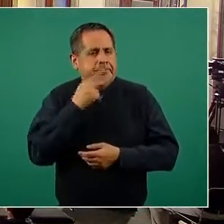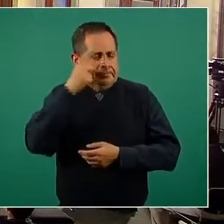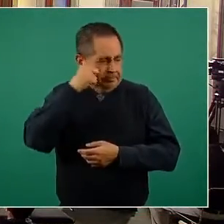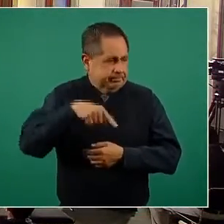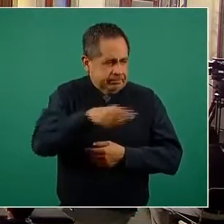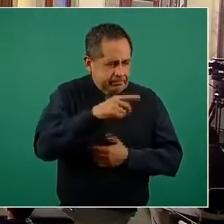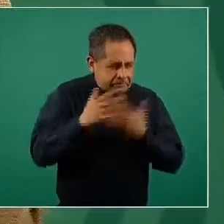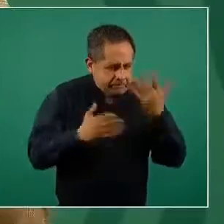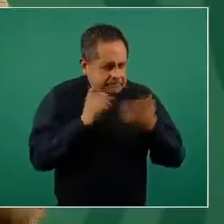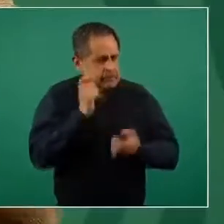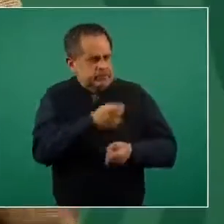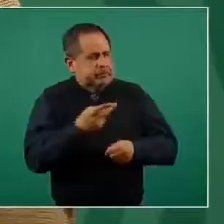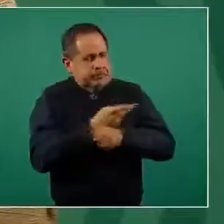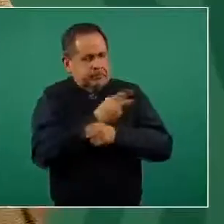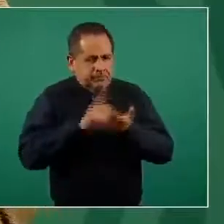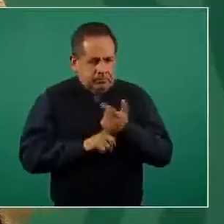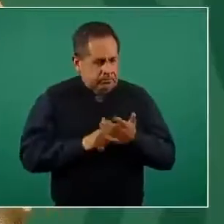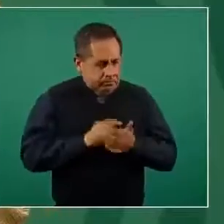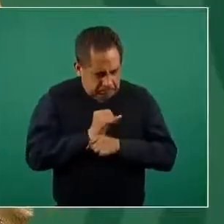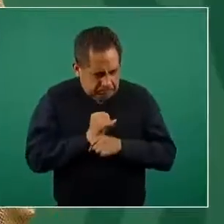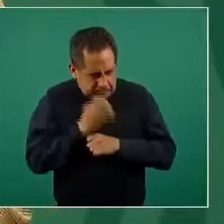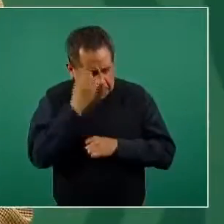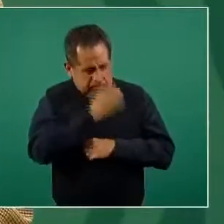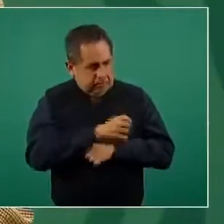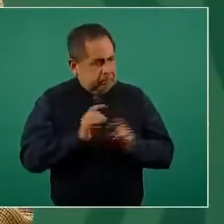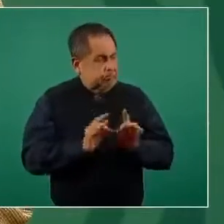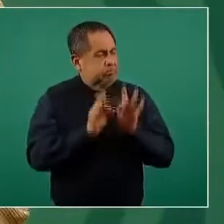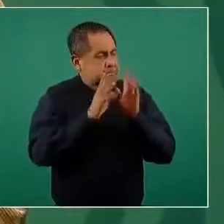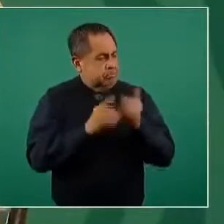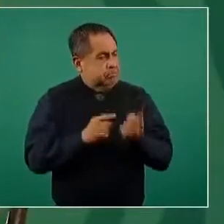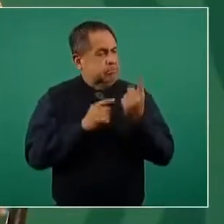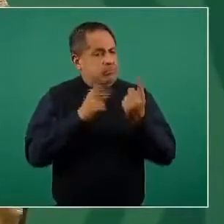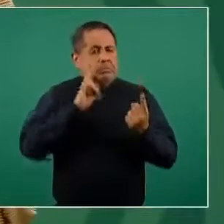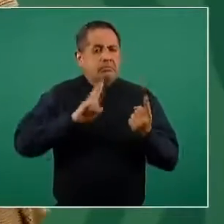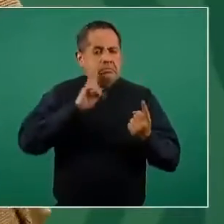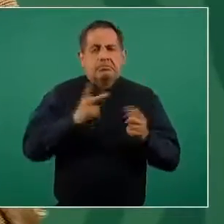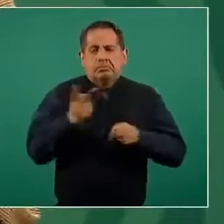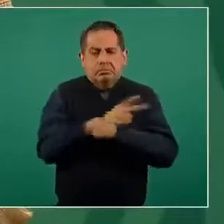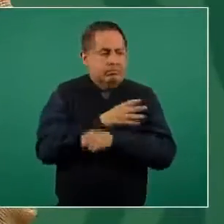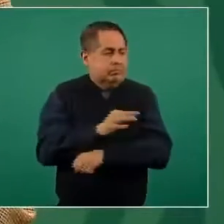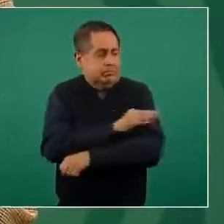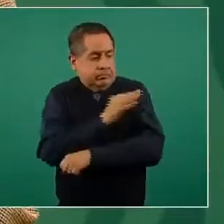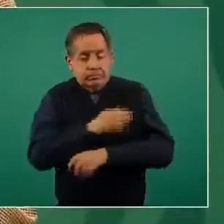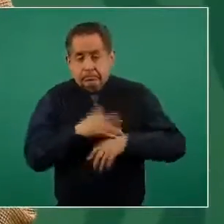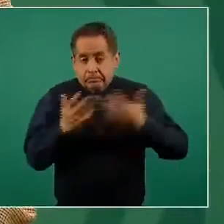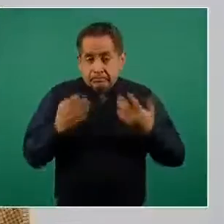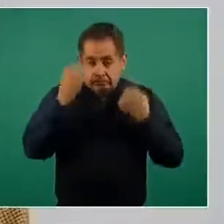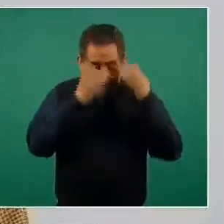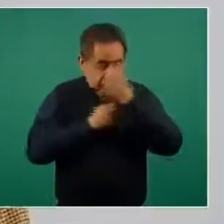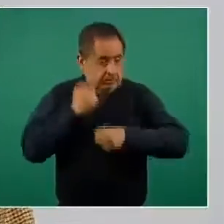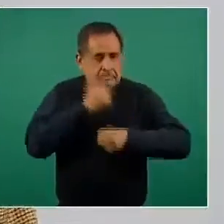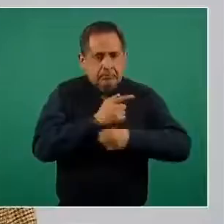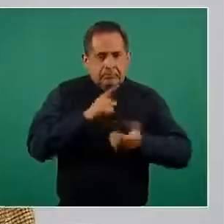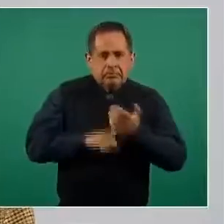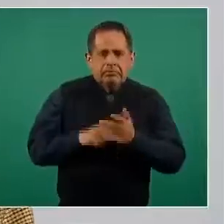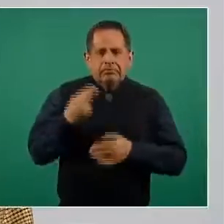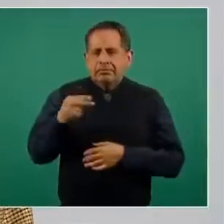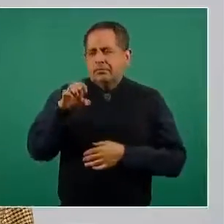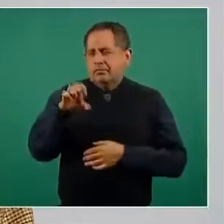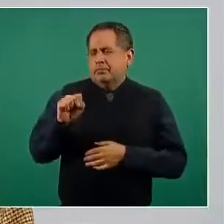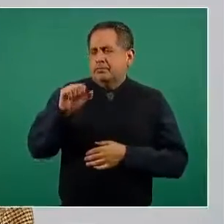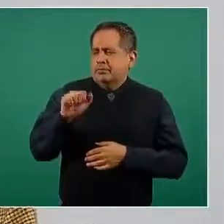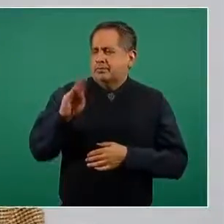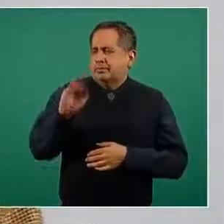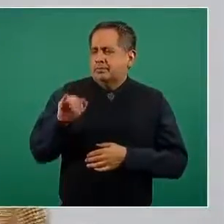se estudien tal y como un evento supuestamente asociado. La idea del estudio, y por eso se llaman ESAVIS,